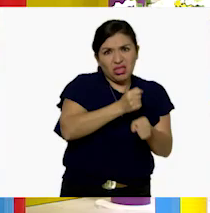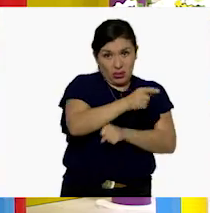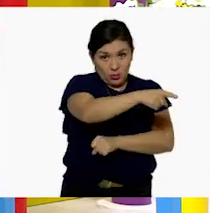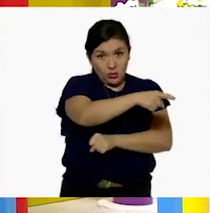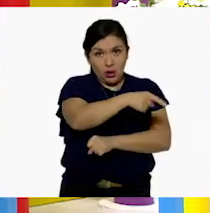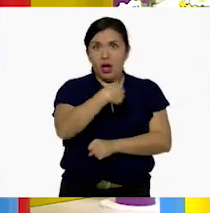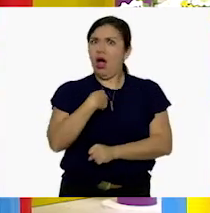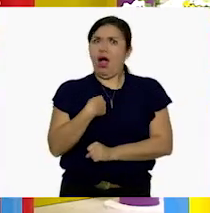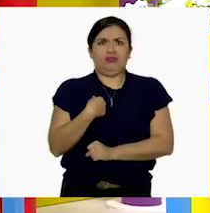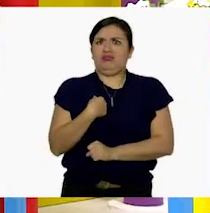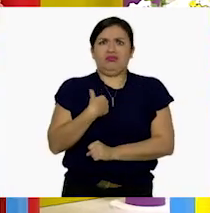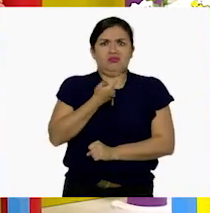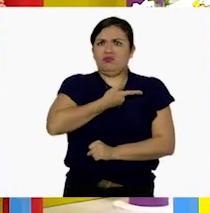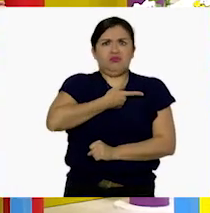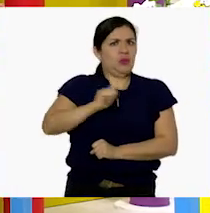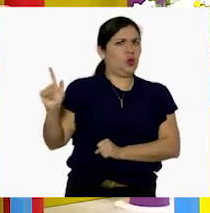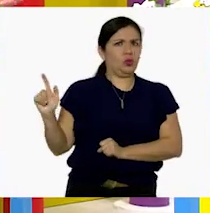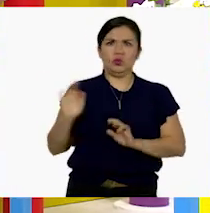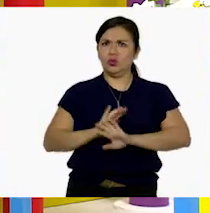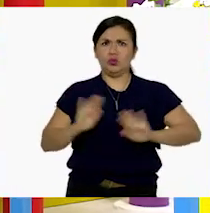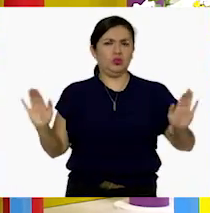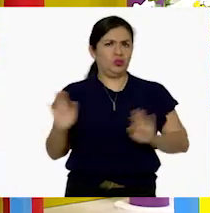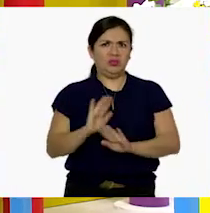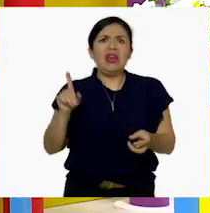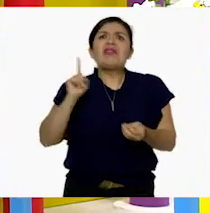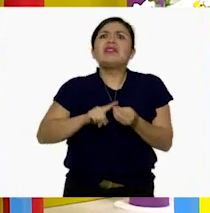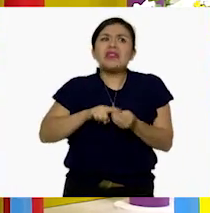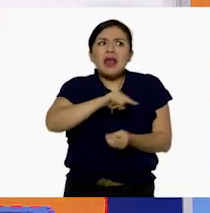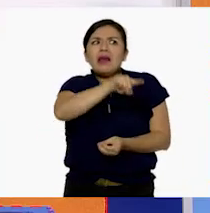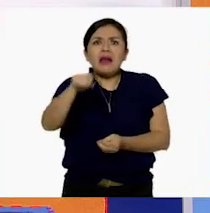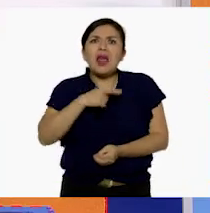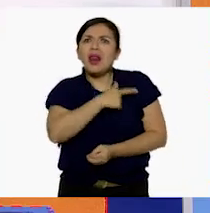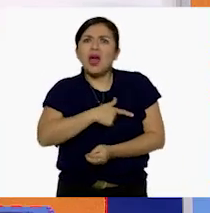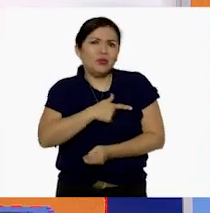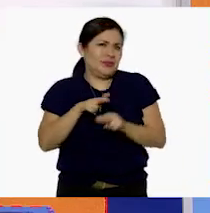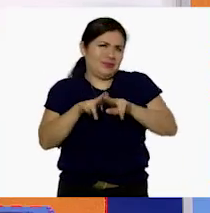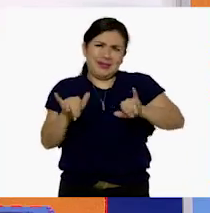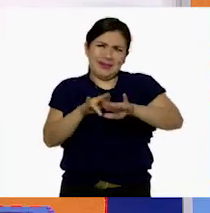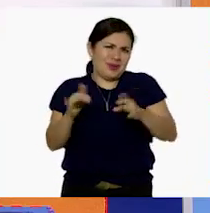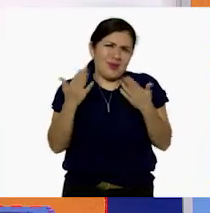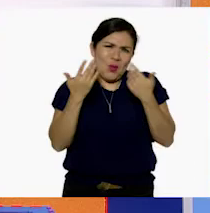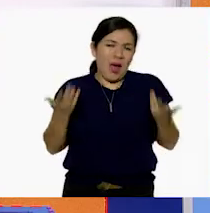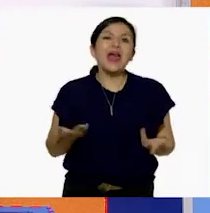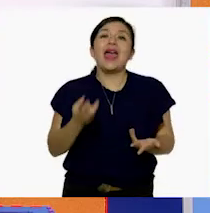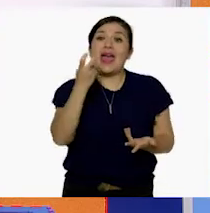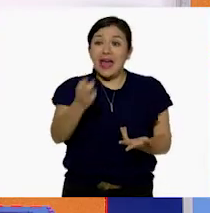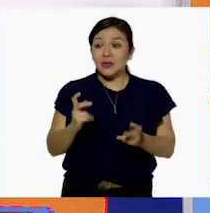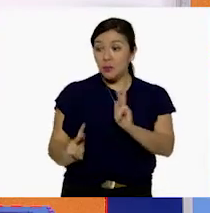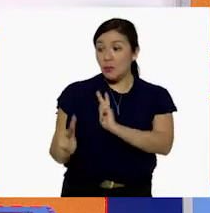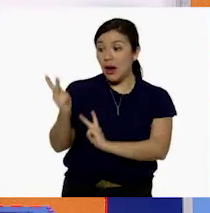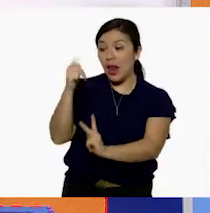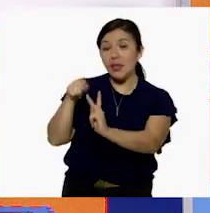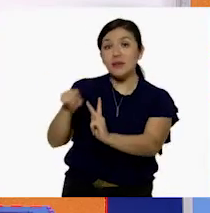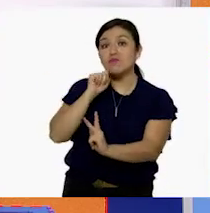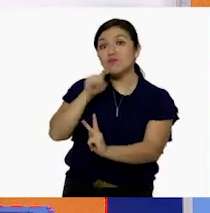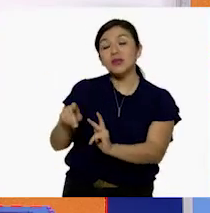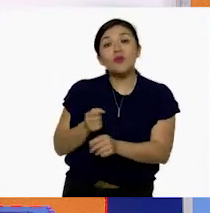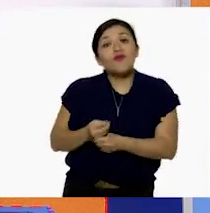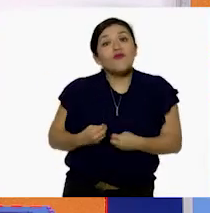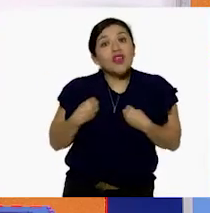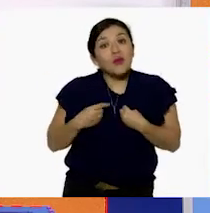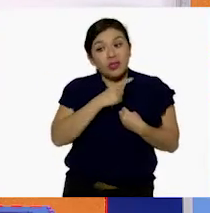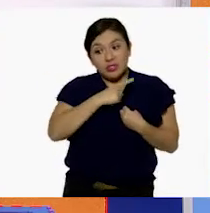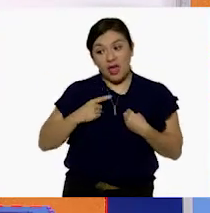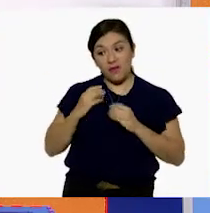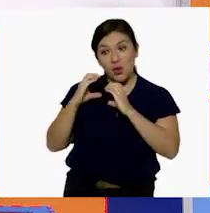No, claro que no. Ay, ¿a quién le gusta? Claro que a nadie, Pepe. Precisamente las plantas son seres vivos y por eso tenemos que